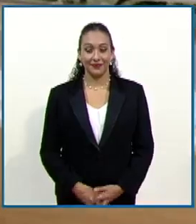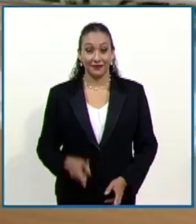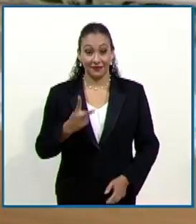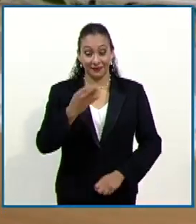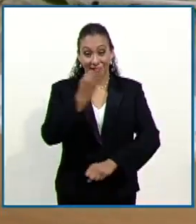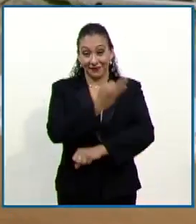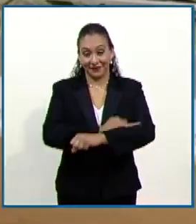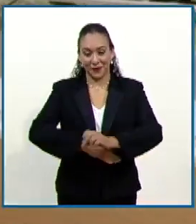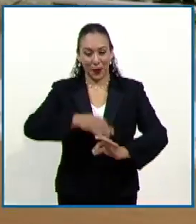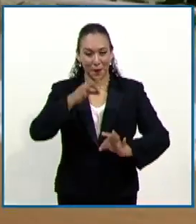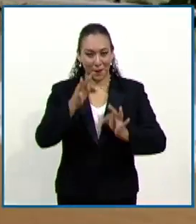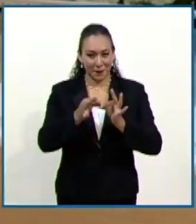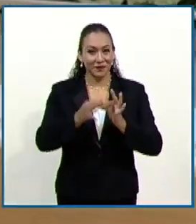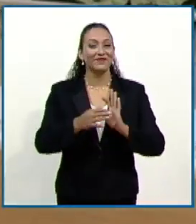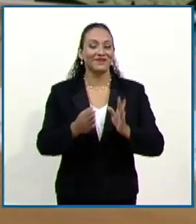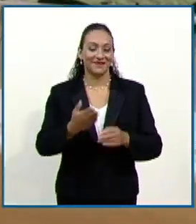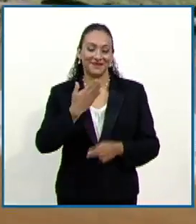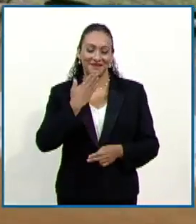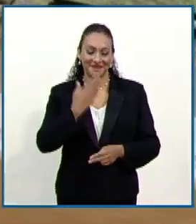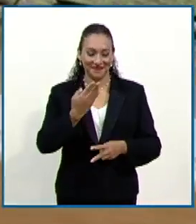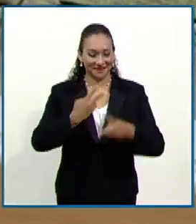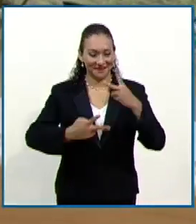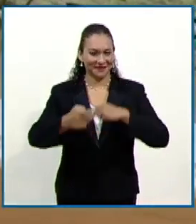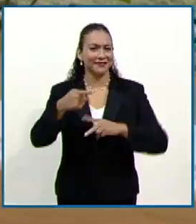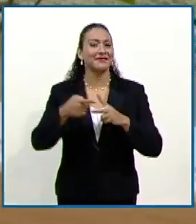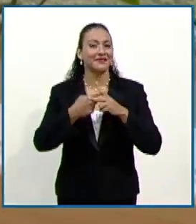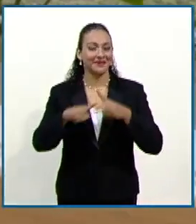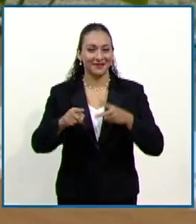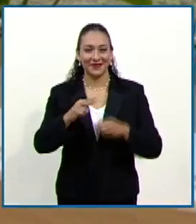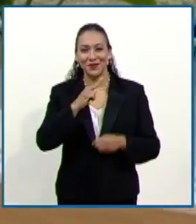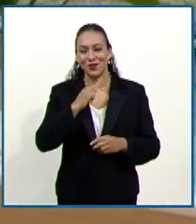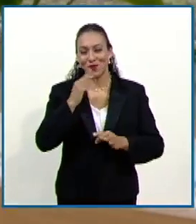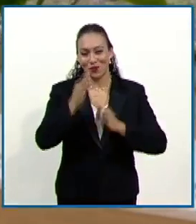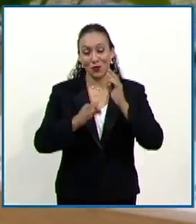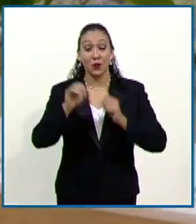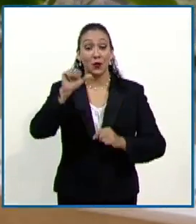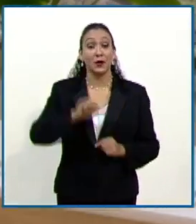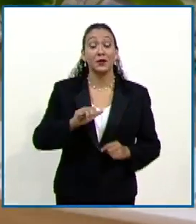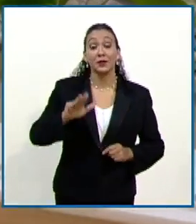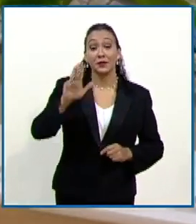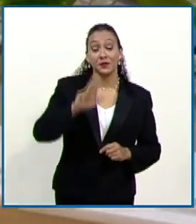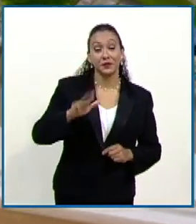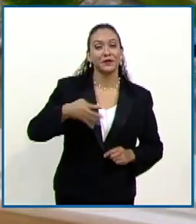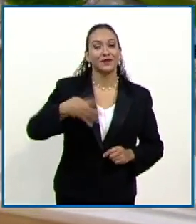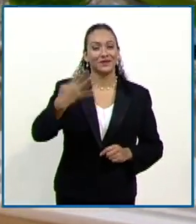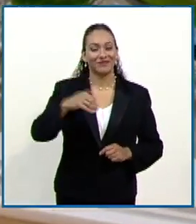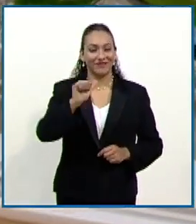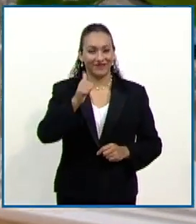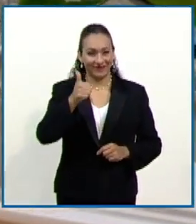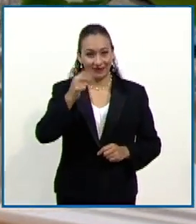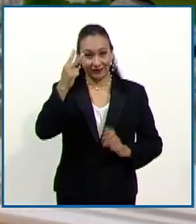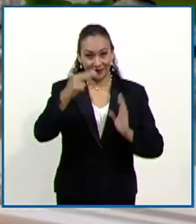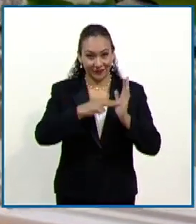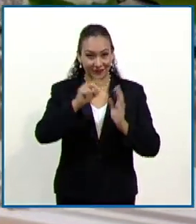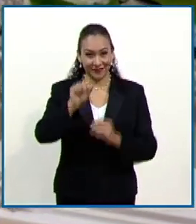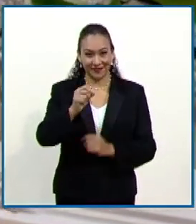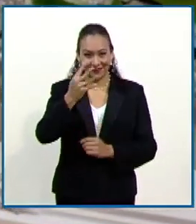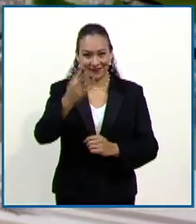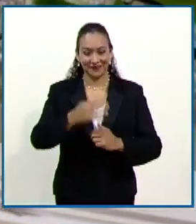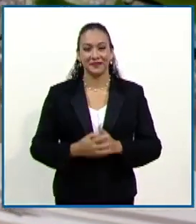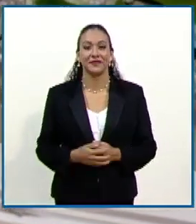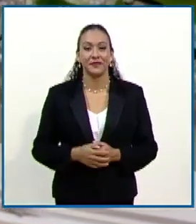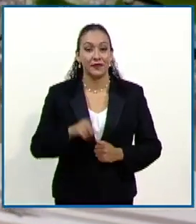Las 2 de la tarde en punto, bienvenidos a este corte informativo, hoy que es miércoles 14 de agosto de